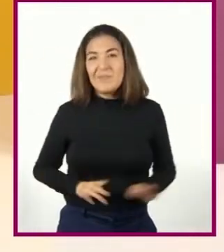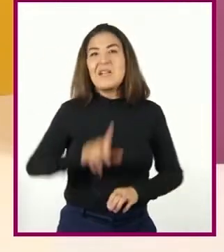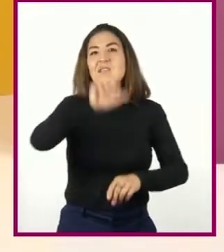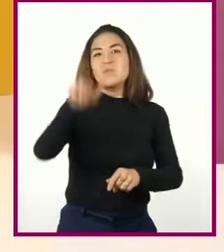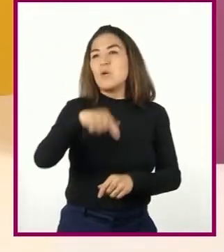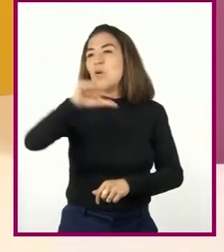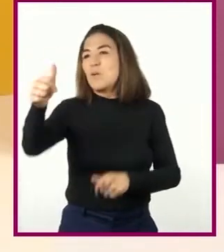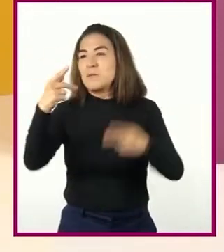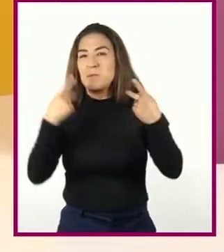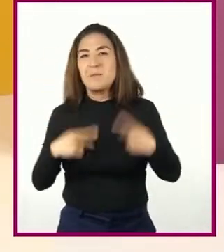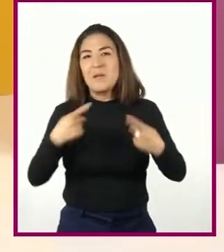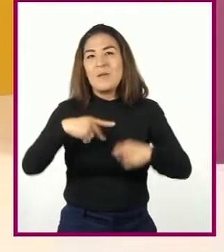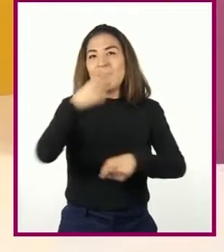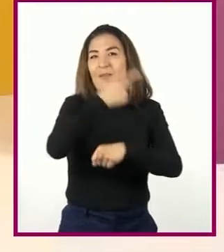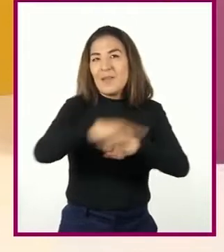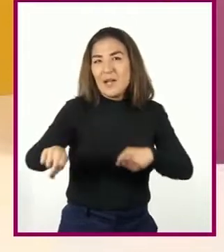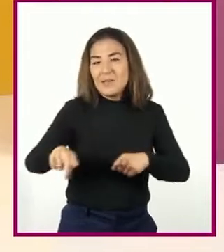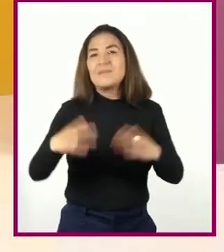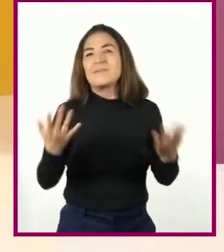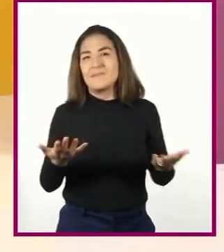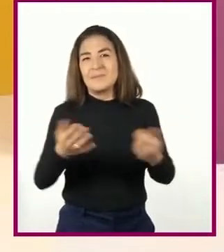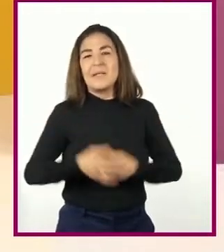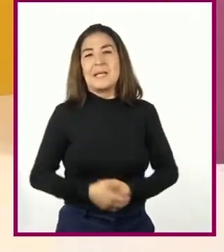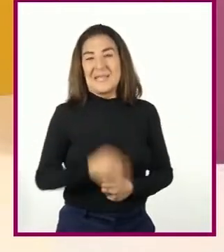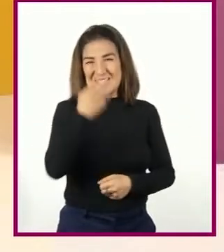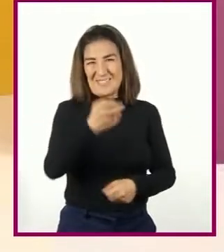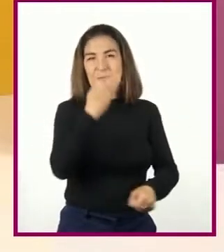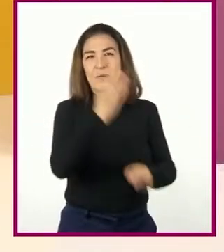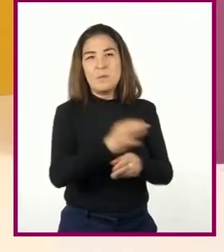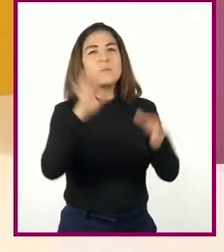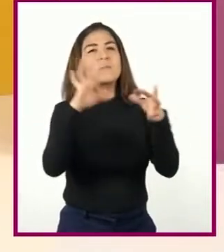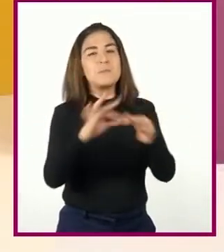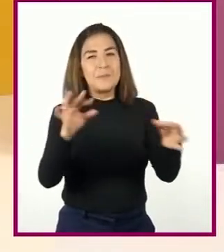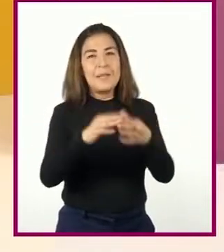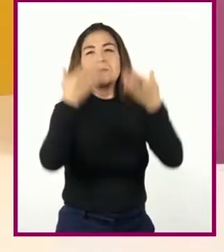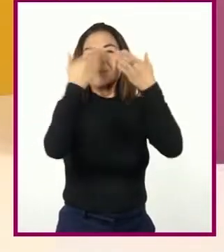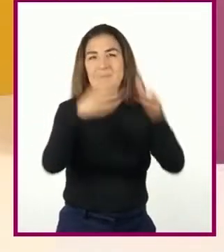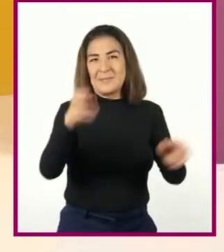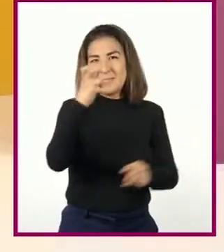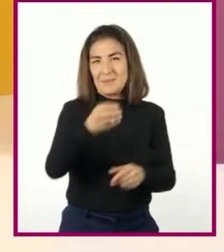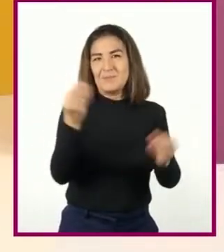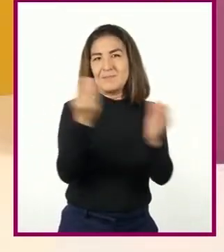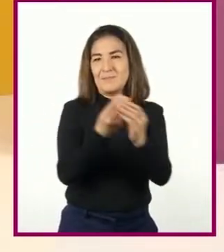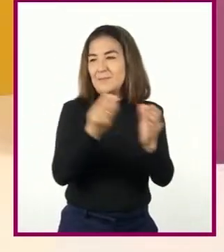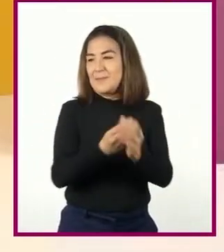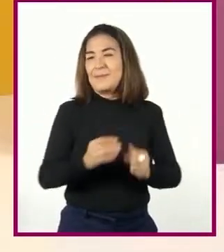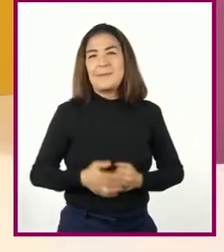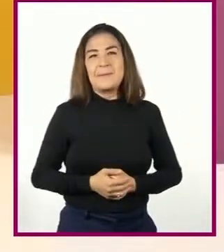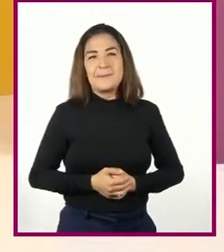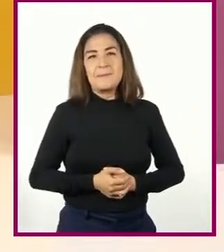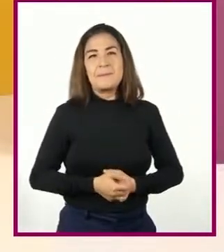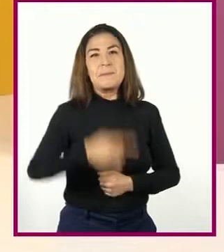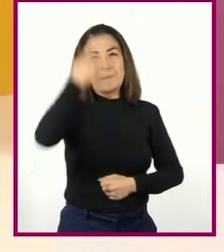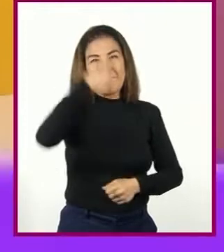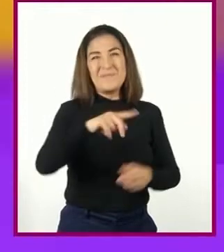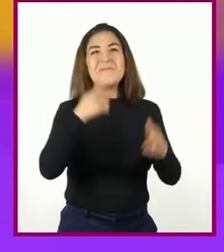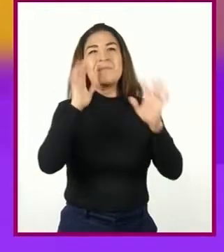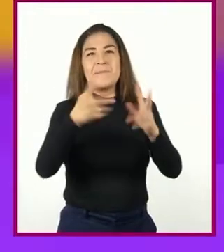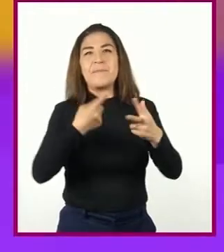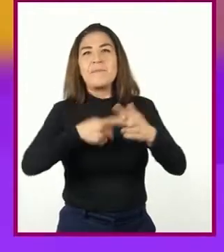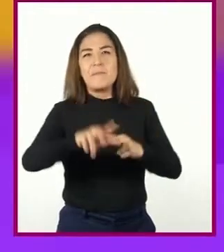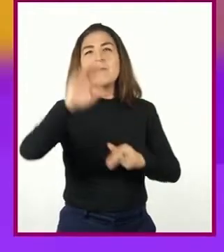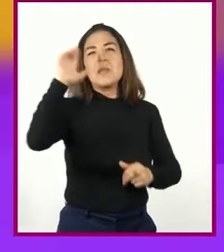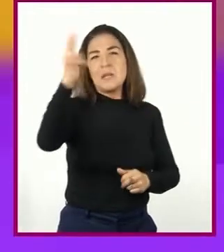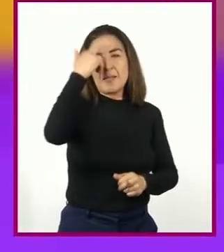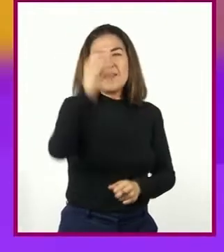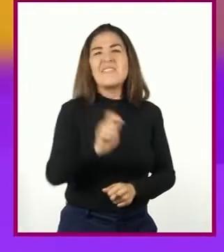de las y los demás. Todo esto y más lo descubriremos durante esta sesión. Para comenzar,